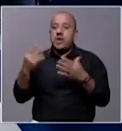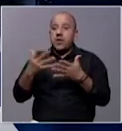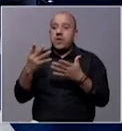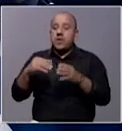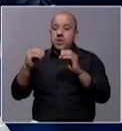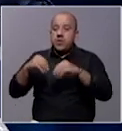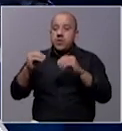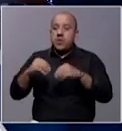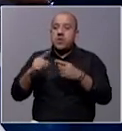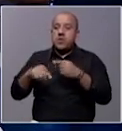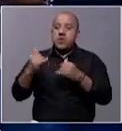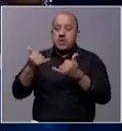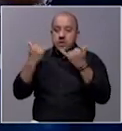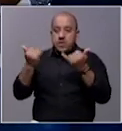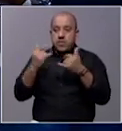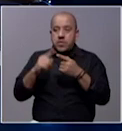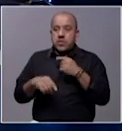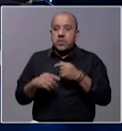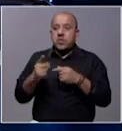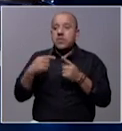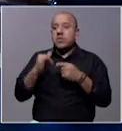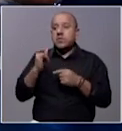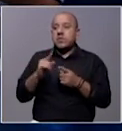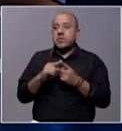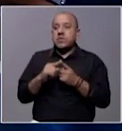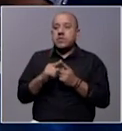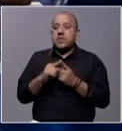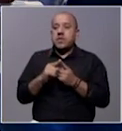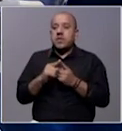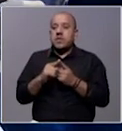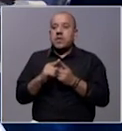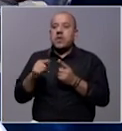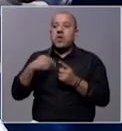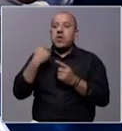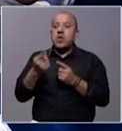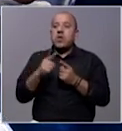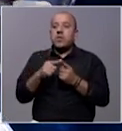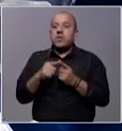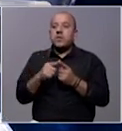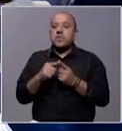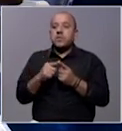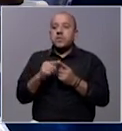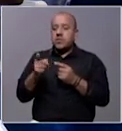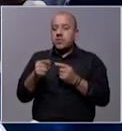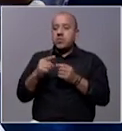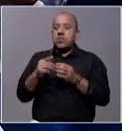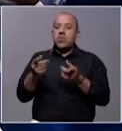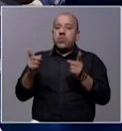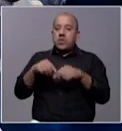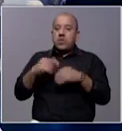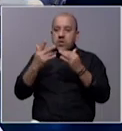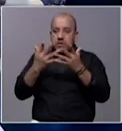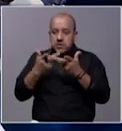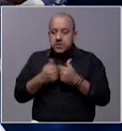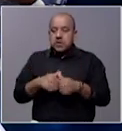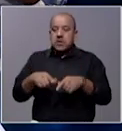deteriorado durante todo este tiempo deliberadamente o no pero así ha ocurrido y como eso otras medidas vinculadas con la reorganización del ministerio del interior-